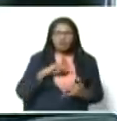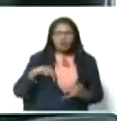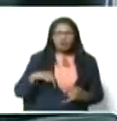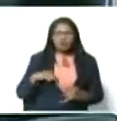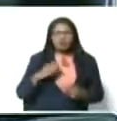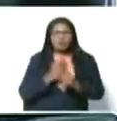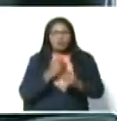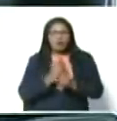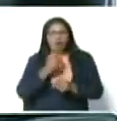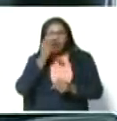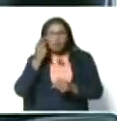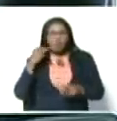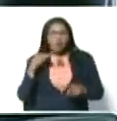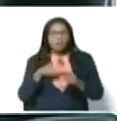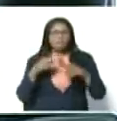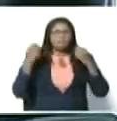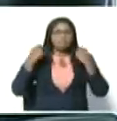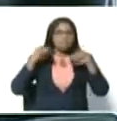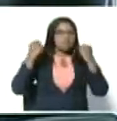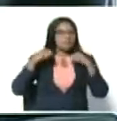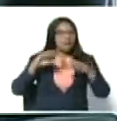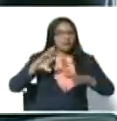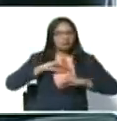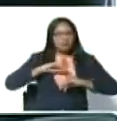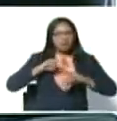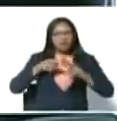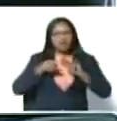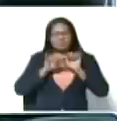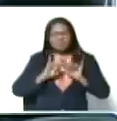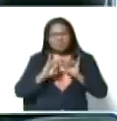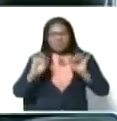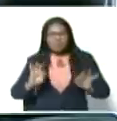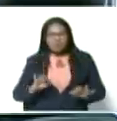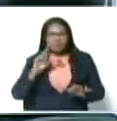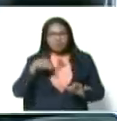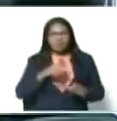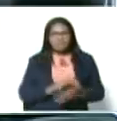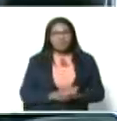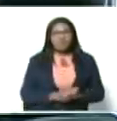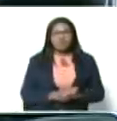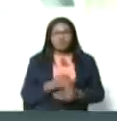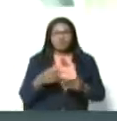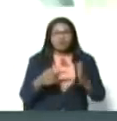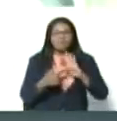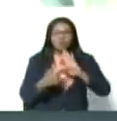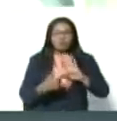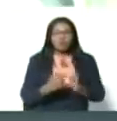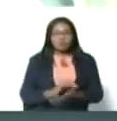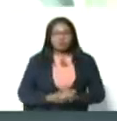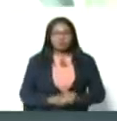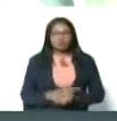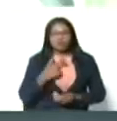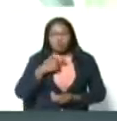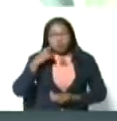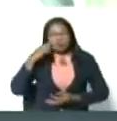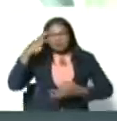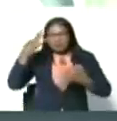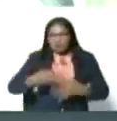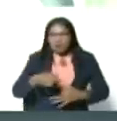trabajadores, totalmente preparados para asumir cualquiera de los retos importantes que en este momento se nos está presentando. Estoy seguro de